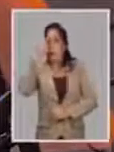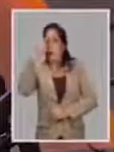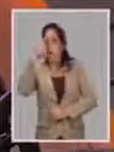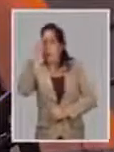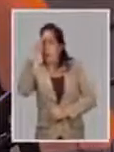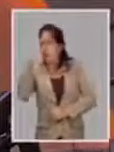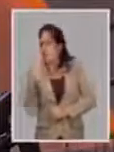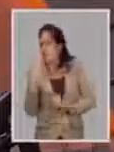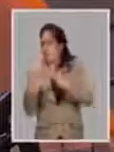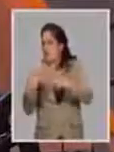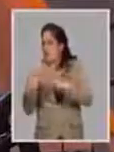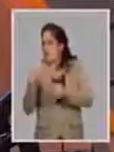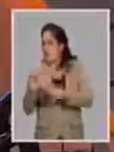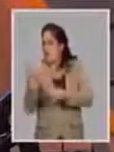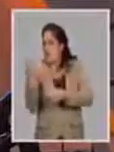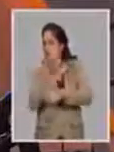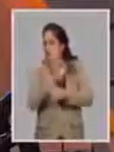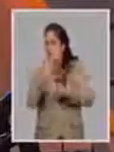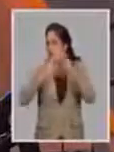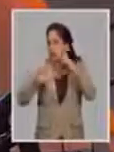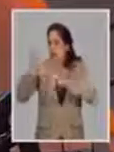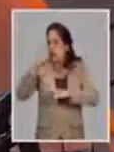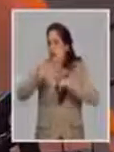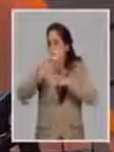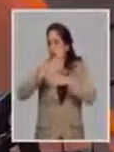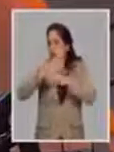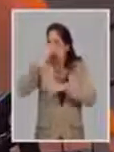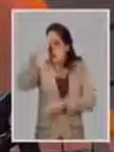está pasando con Abdala? ¿Qué están aportando los